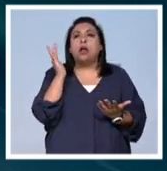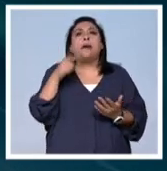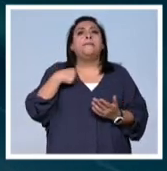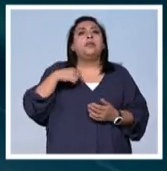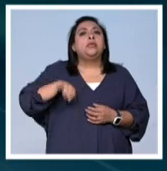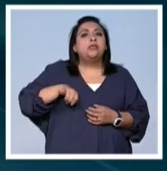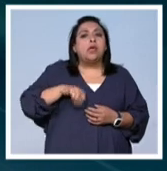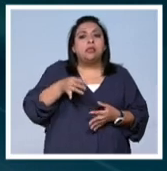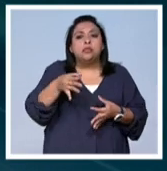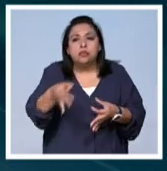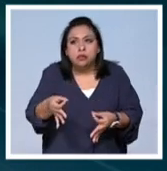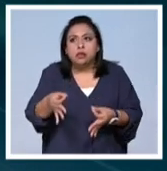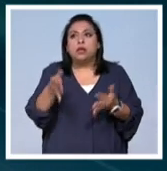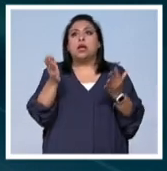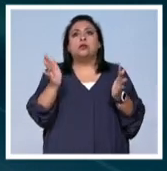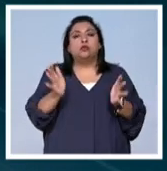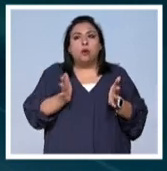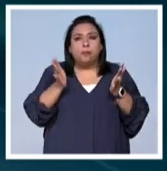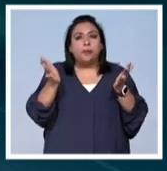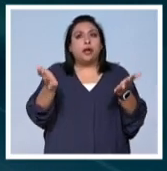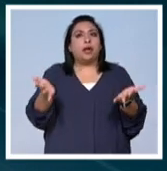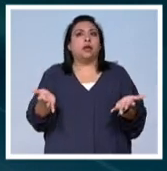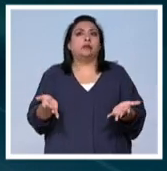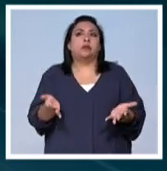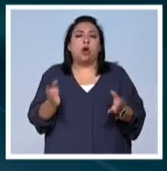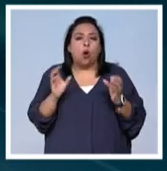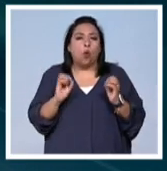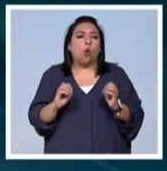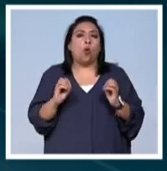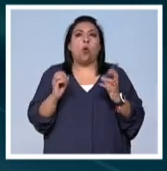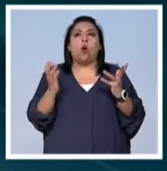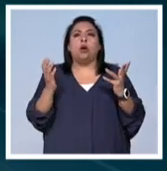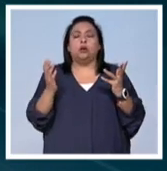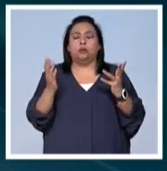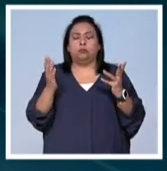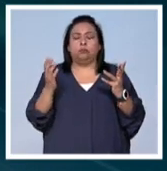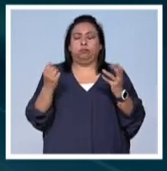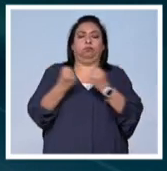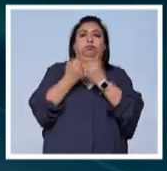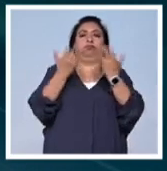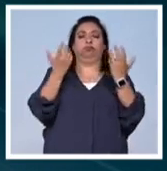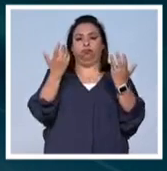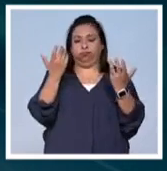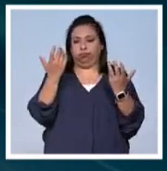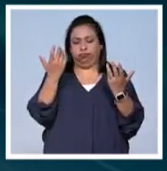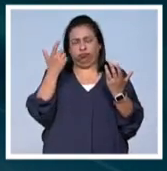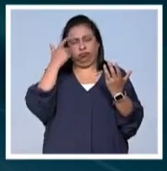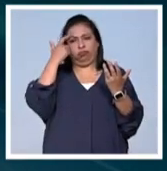a interesar que me lleguen a sorprender que a confrontar que